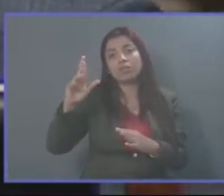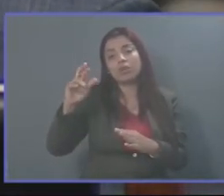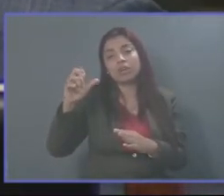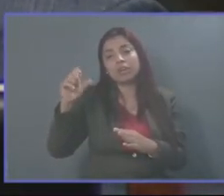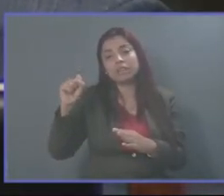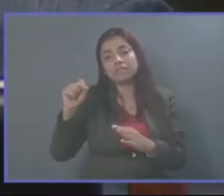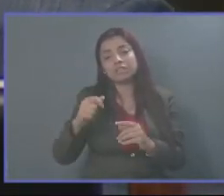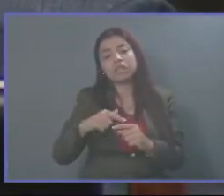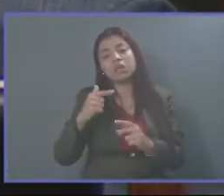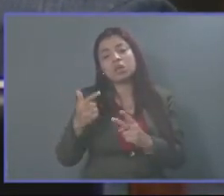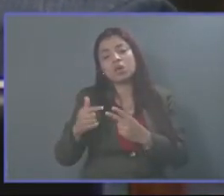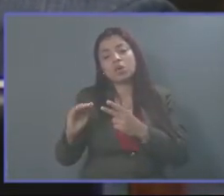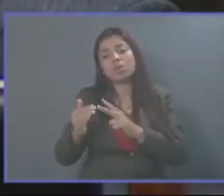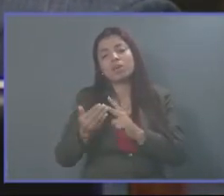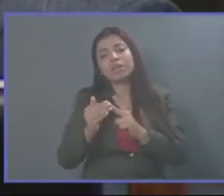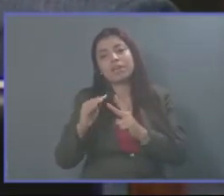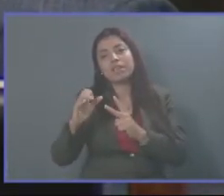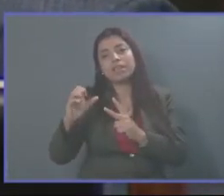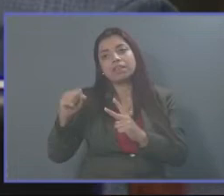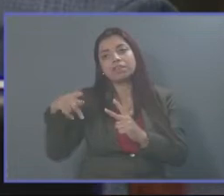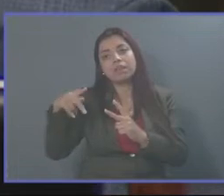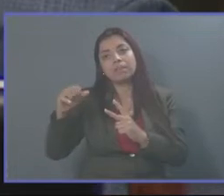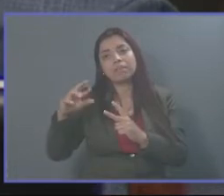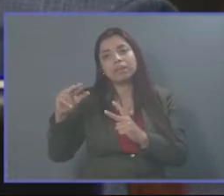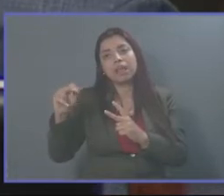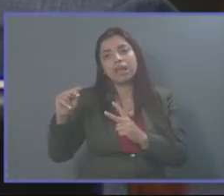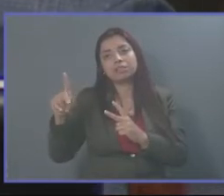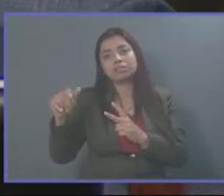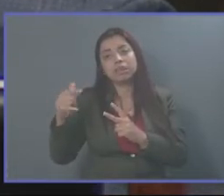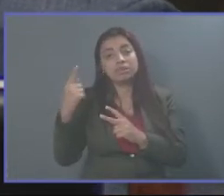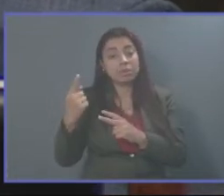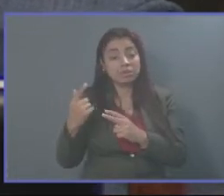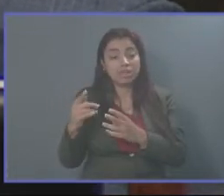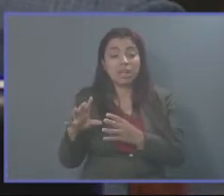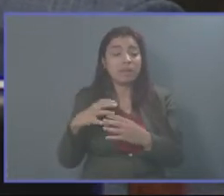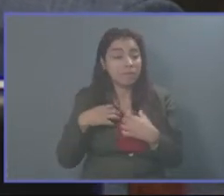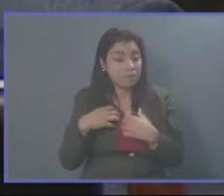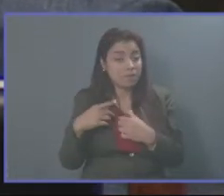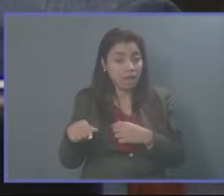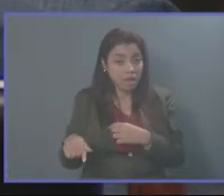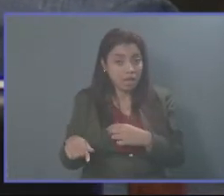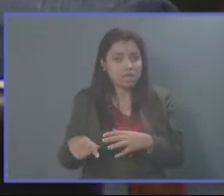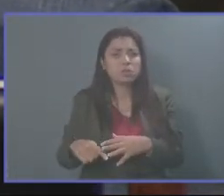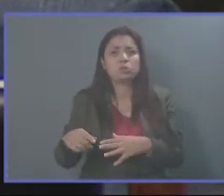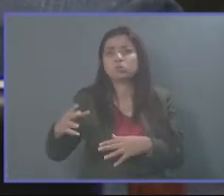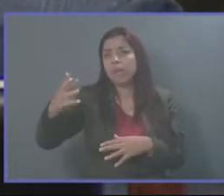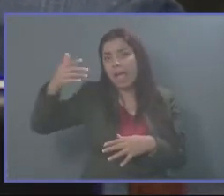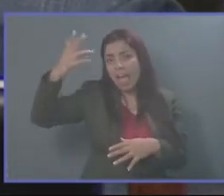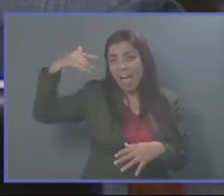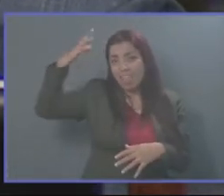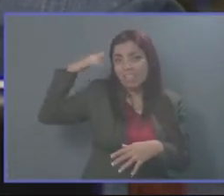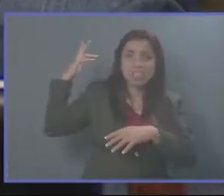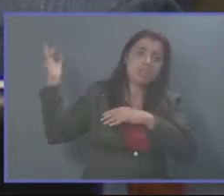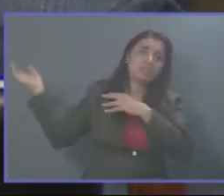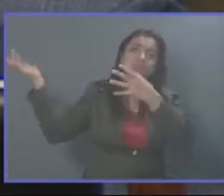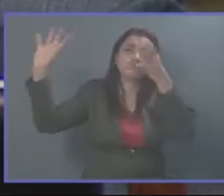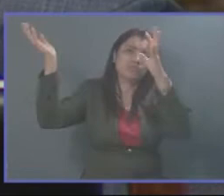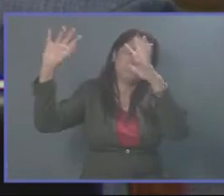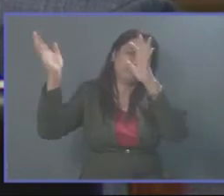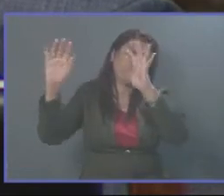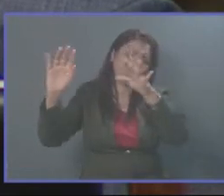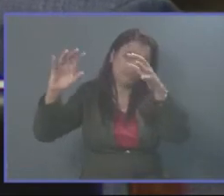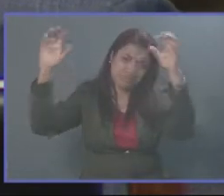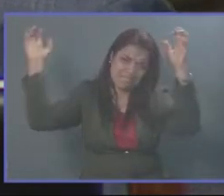Esperanza es gente que viene de laves naturales producto de las precipitaciones pluviales tan